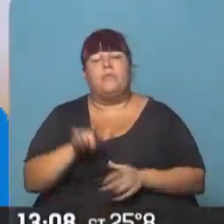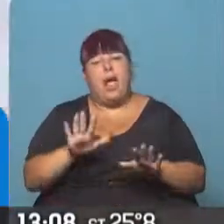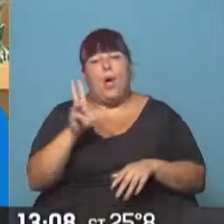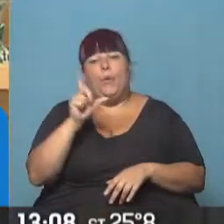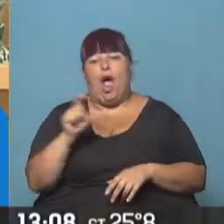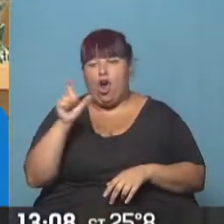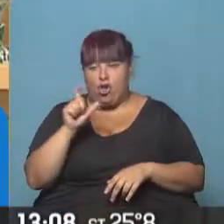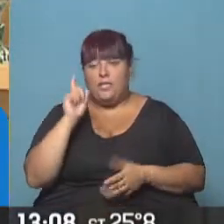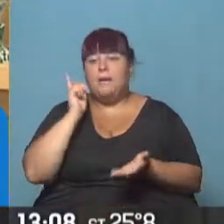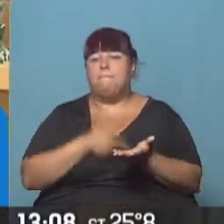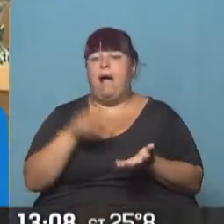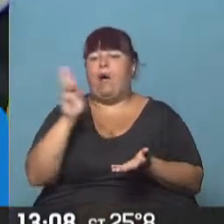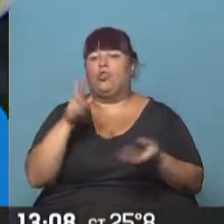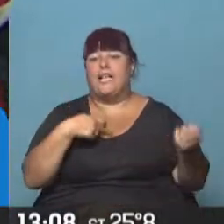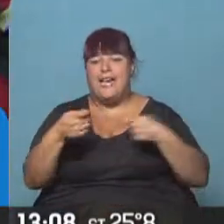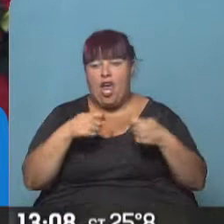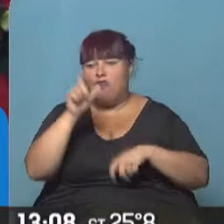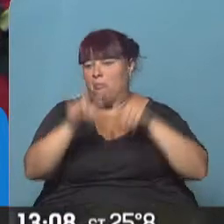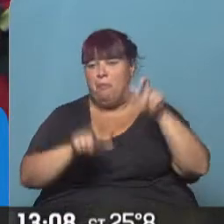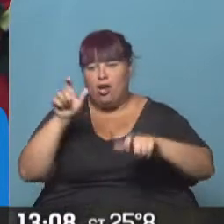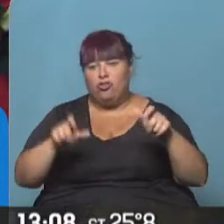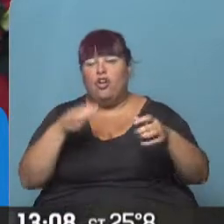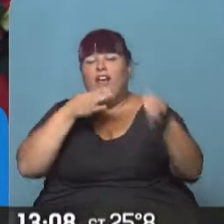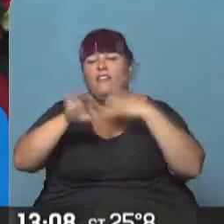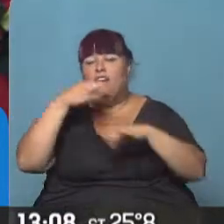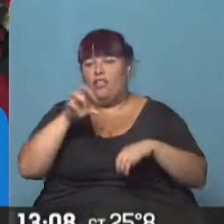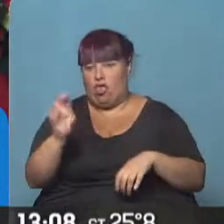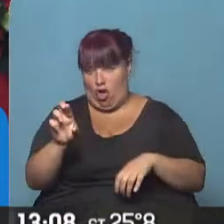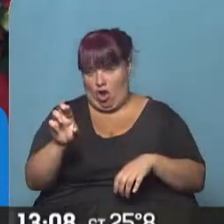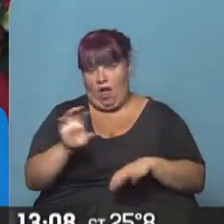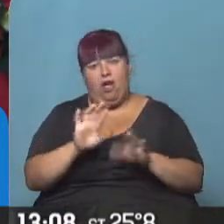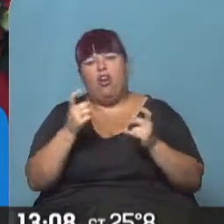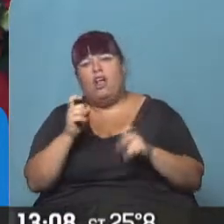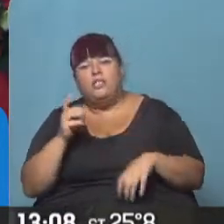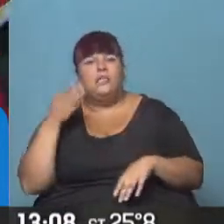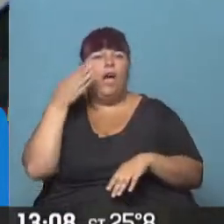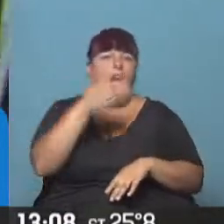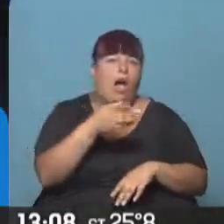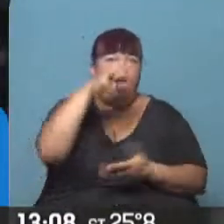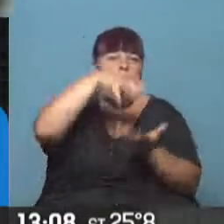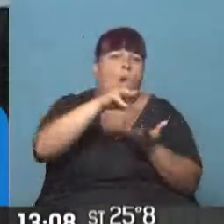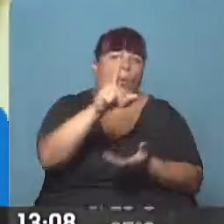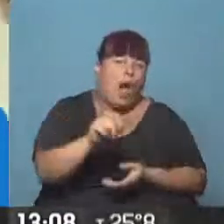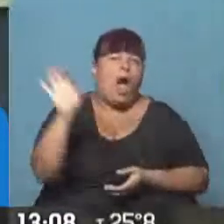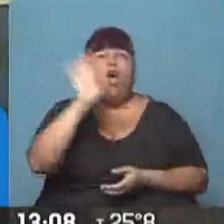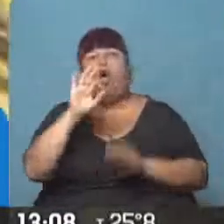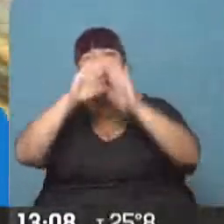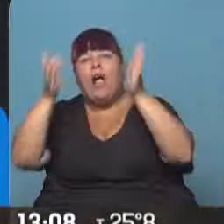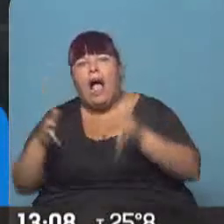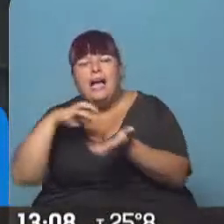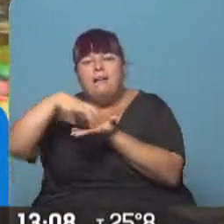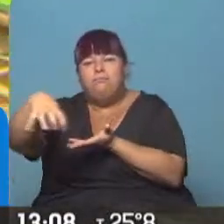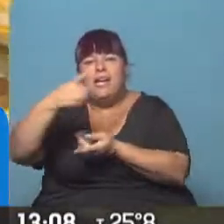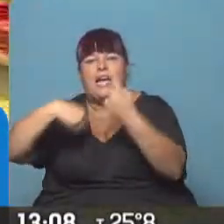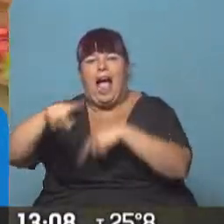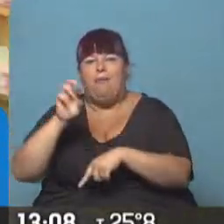Banco Central decidió habilitar a comercios e individuos para operar en cambios, sin necesidad de depender de una entidad bancaria o casa o agencia